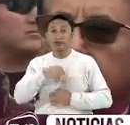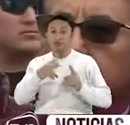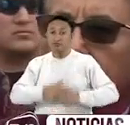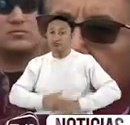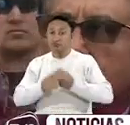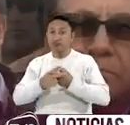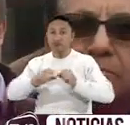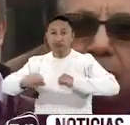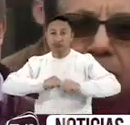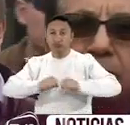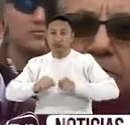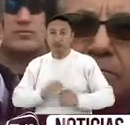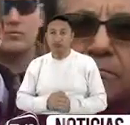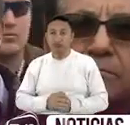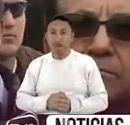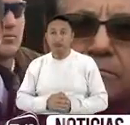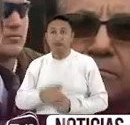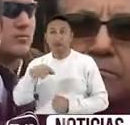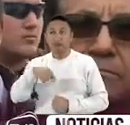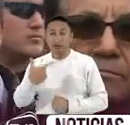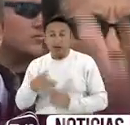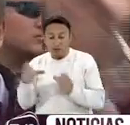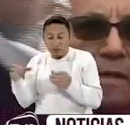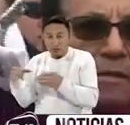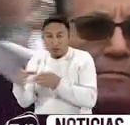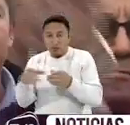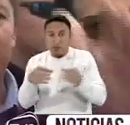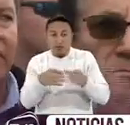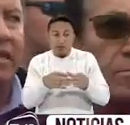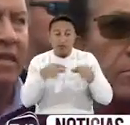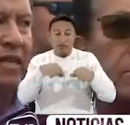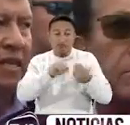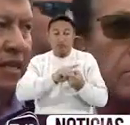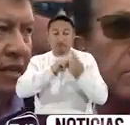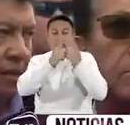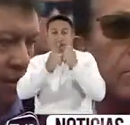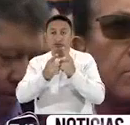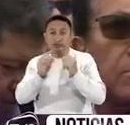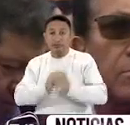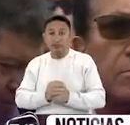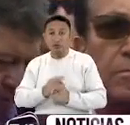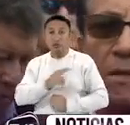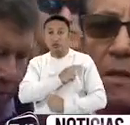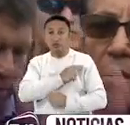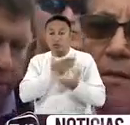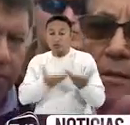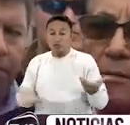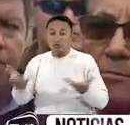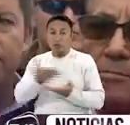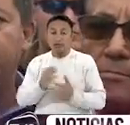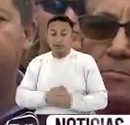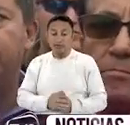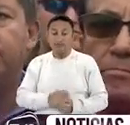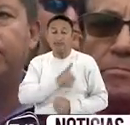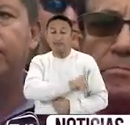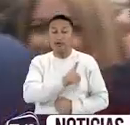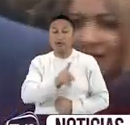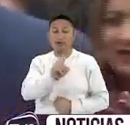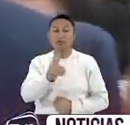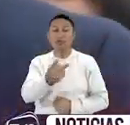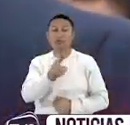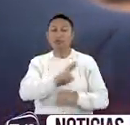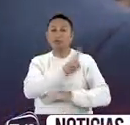inmediato a trabajar. Hemos hecho unas comisiones para la transición del gobierno universitario por cada uno de los